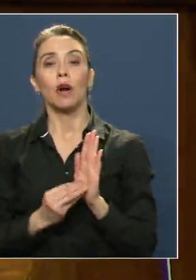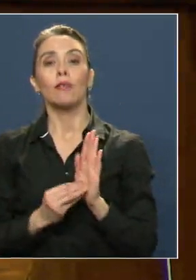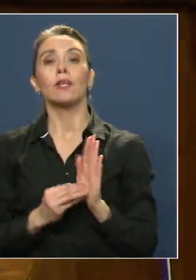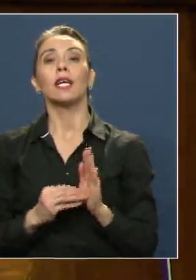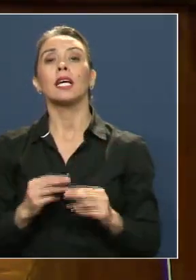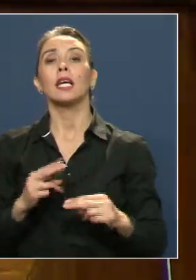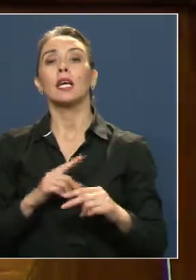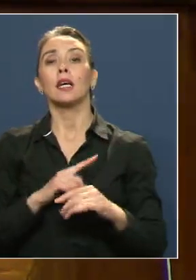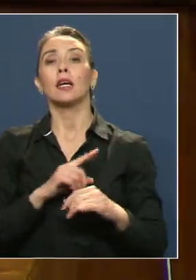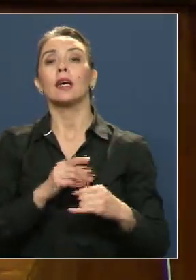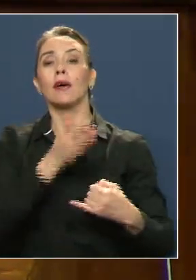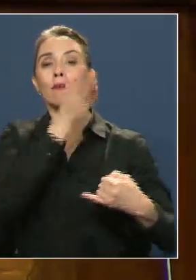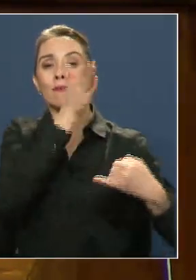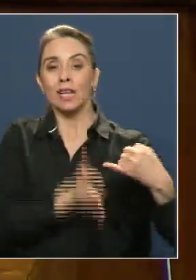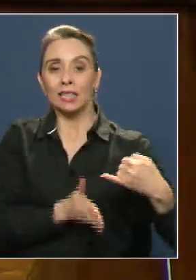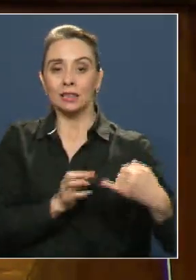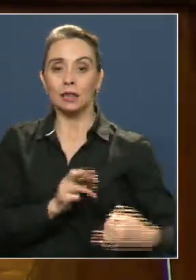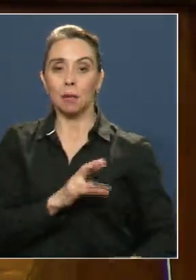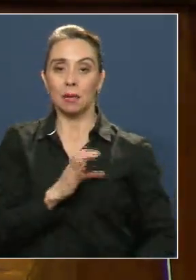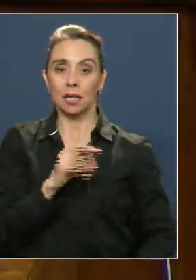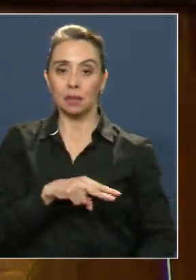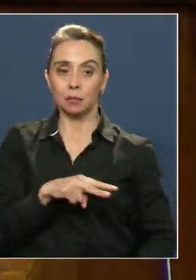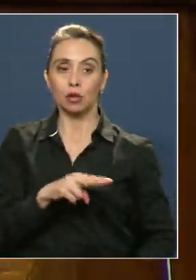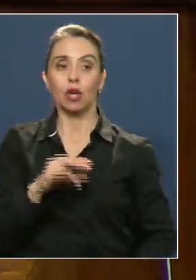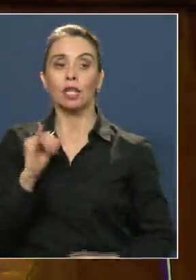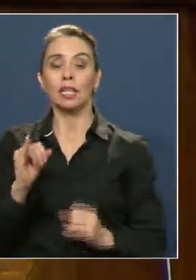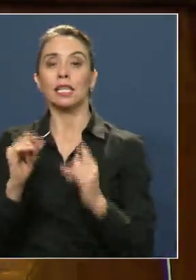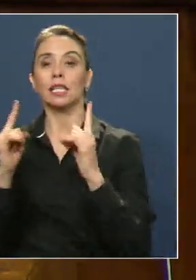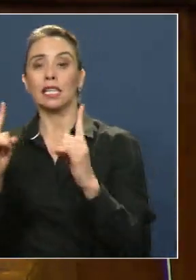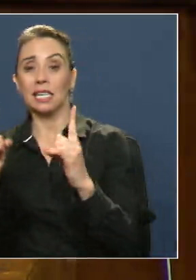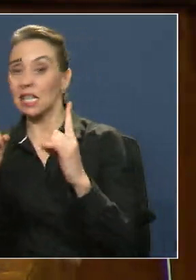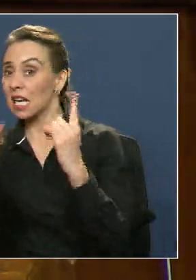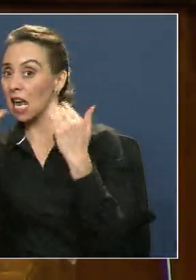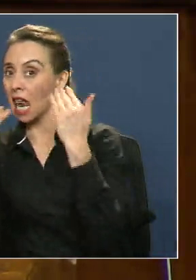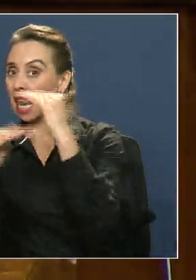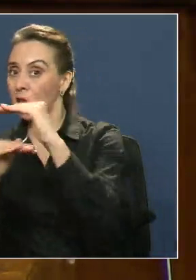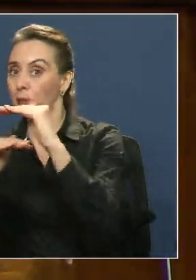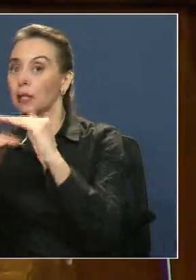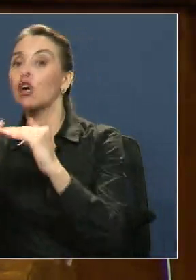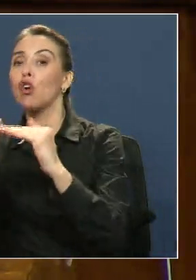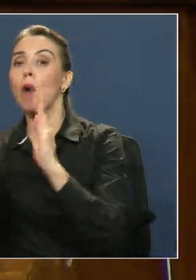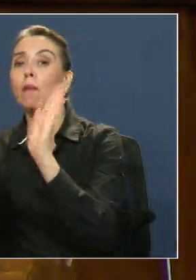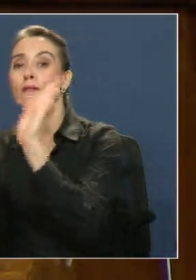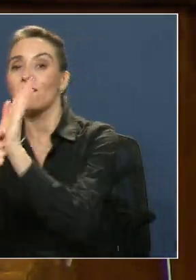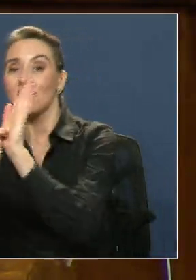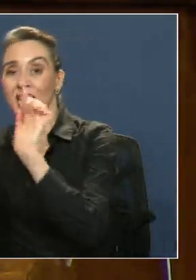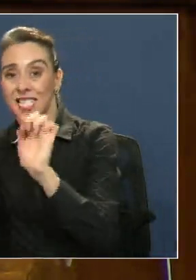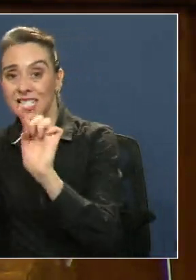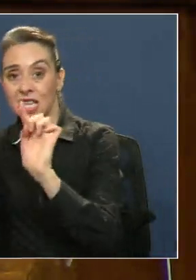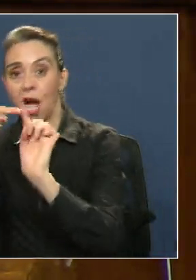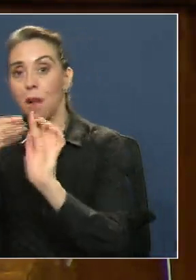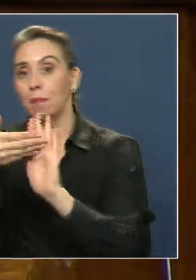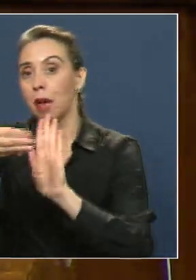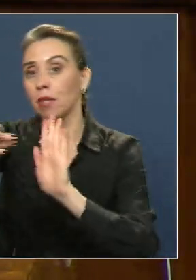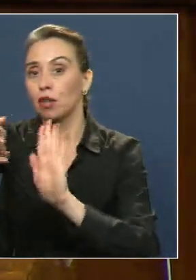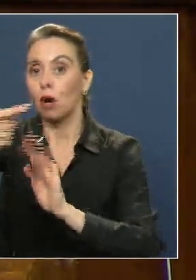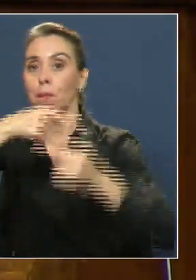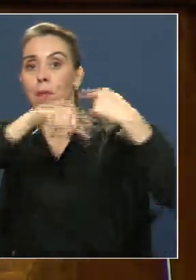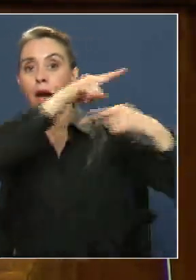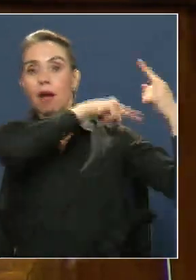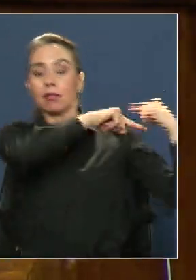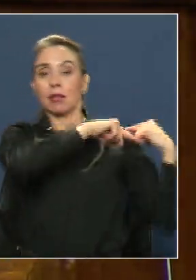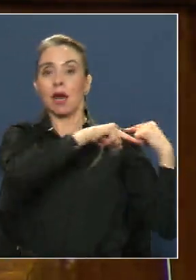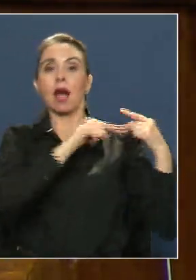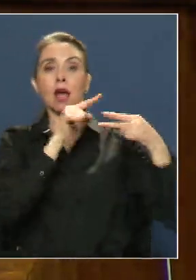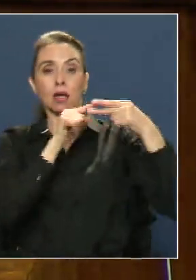prescripción y de la figura limitada de la retroactividad que recoge este proyecto. Ambas,